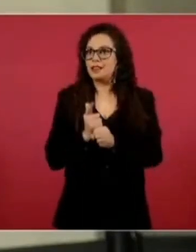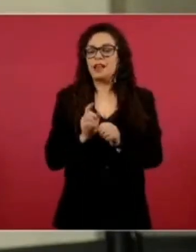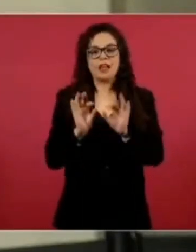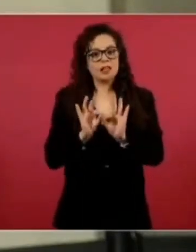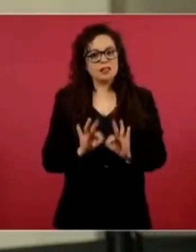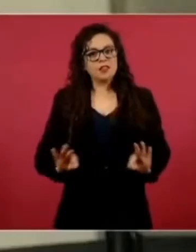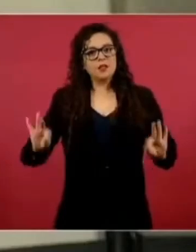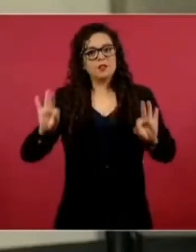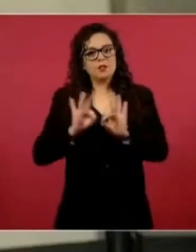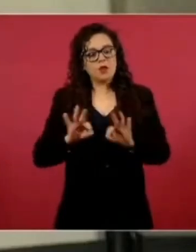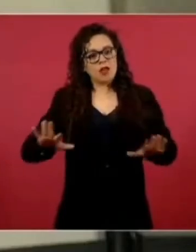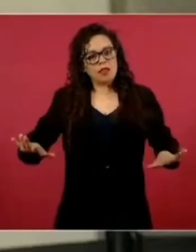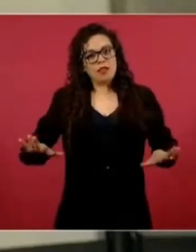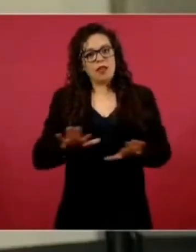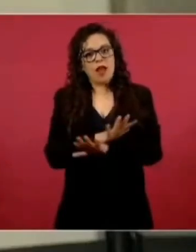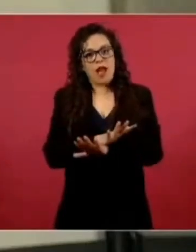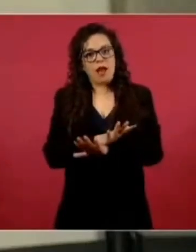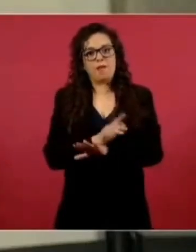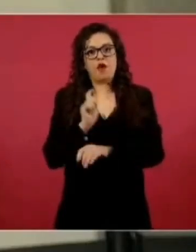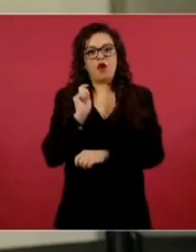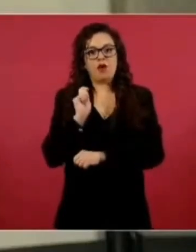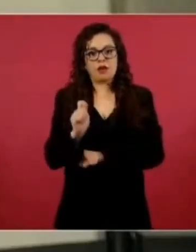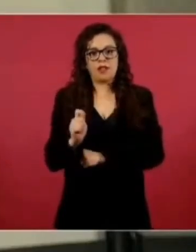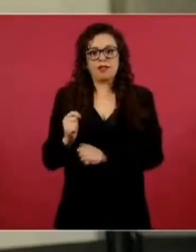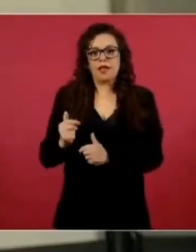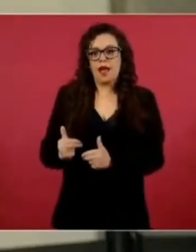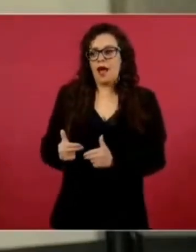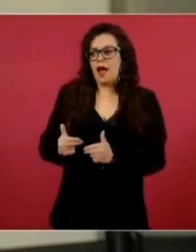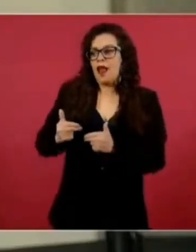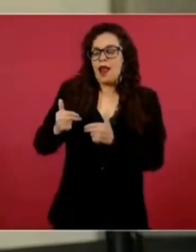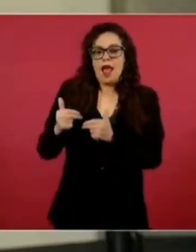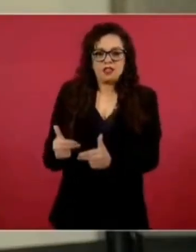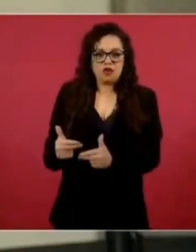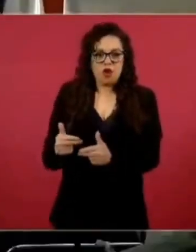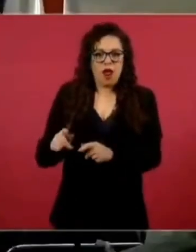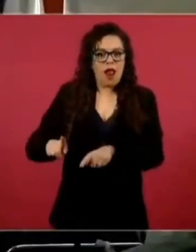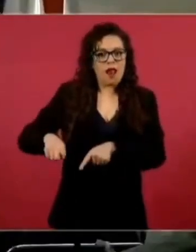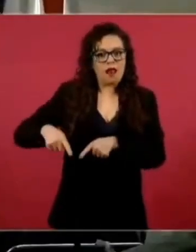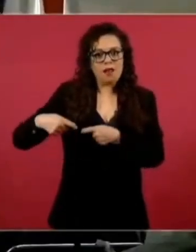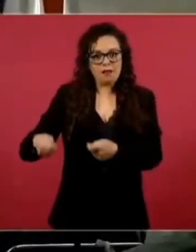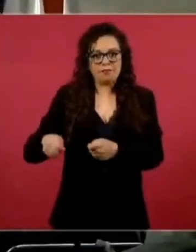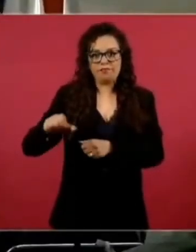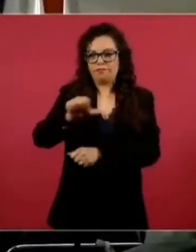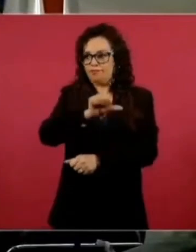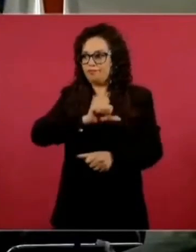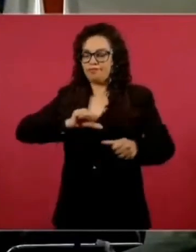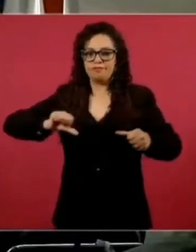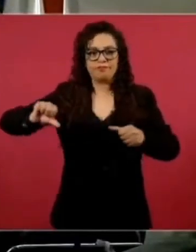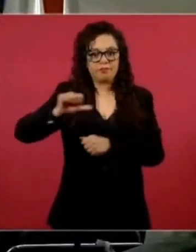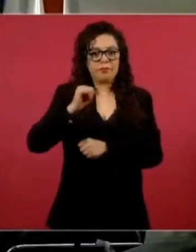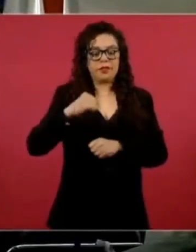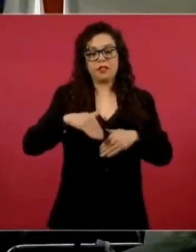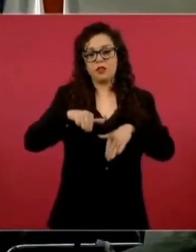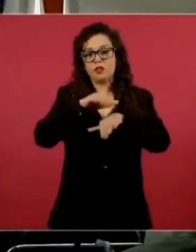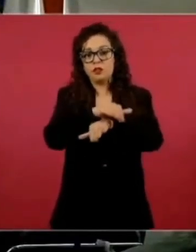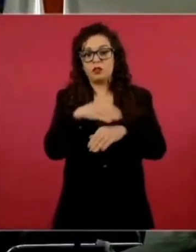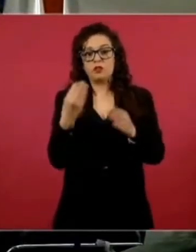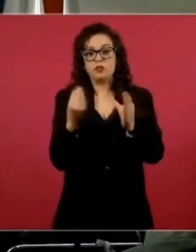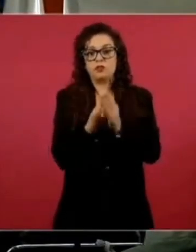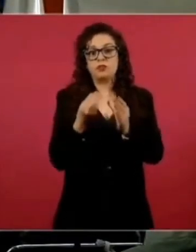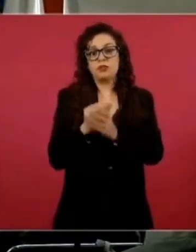aunado a esta intención del voto hacia la izquierda. Le pregunto esto, bueno, le menciono esto,